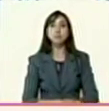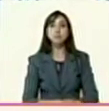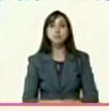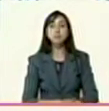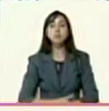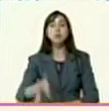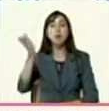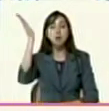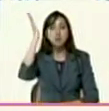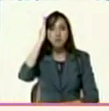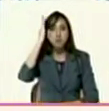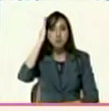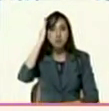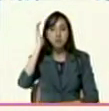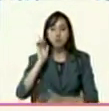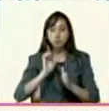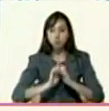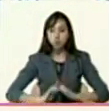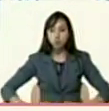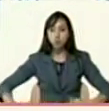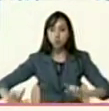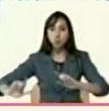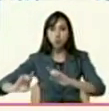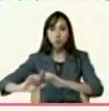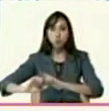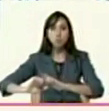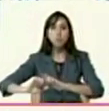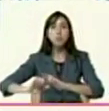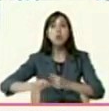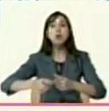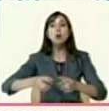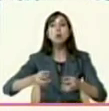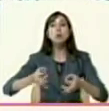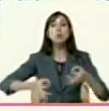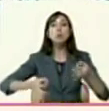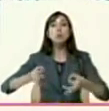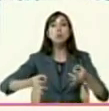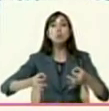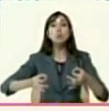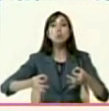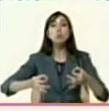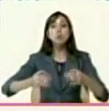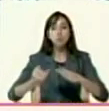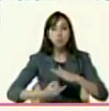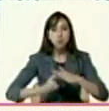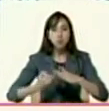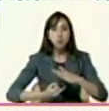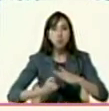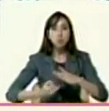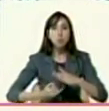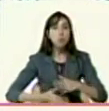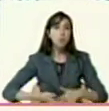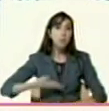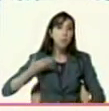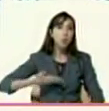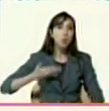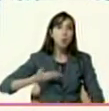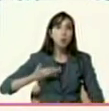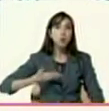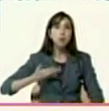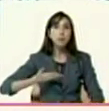Considerando que la Sala Constitucional del Tribunal Supremo de Justicia, como máximo órgano judicial del país, mediante